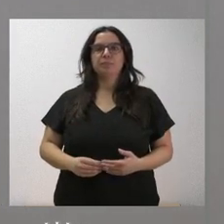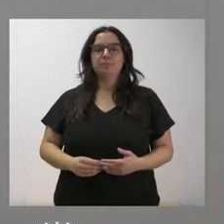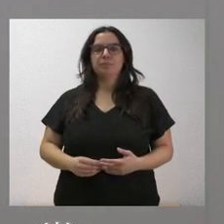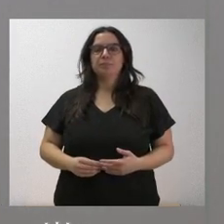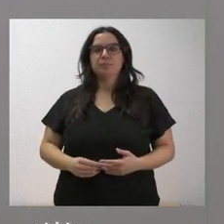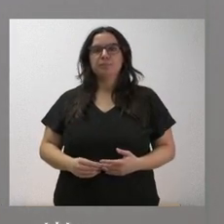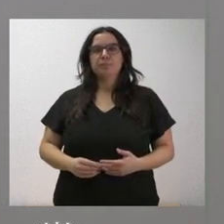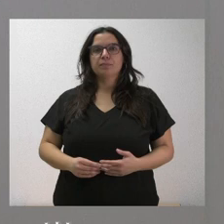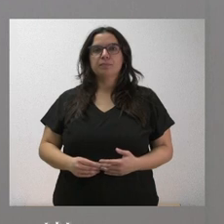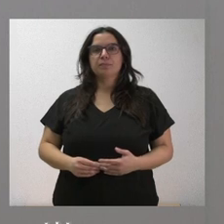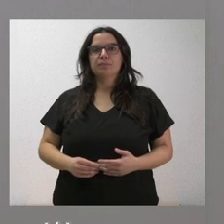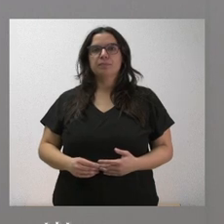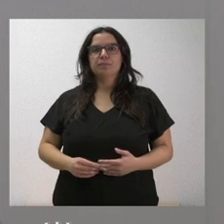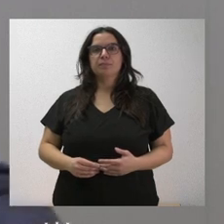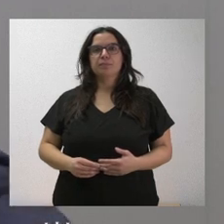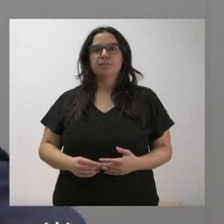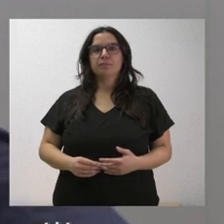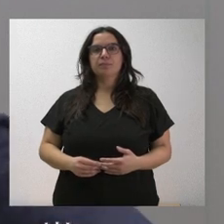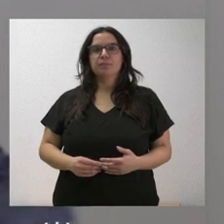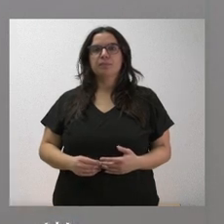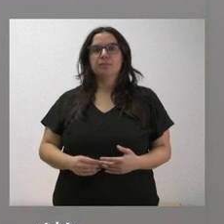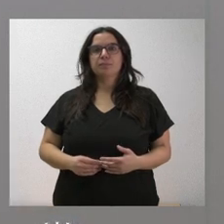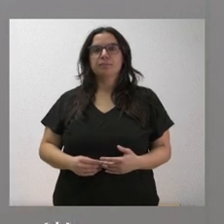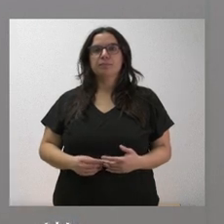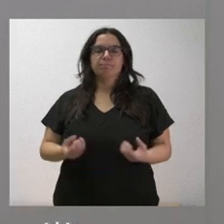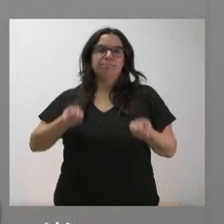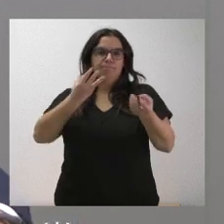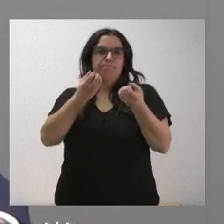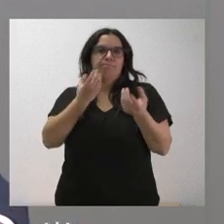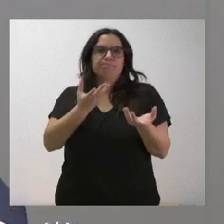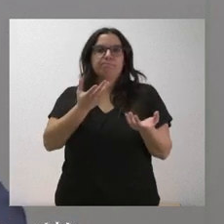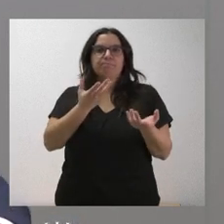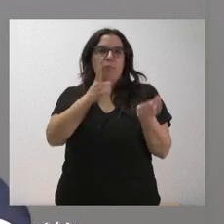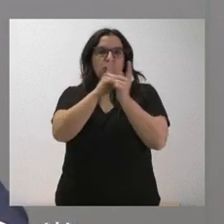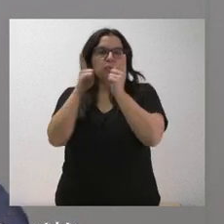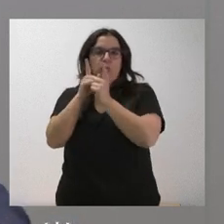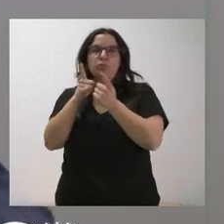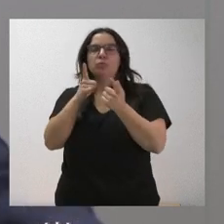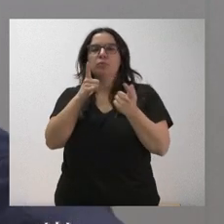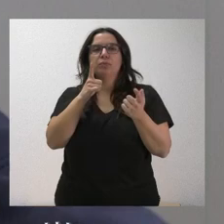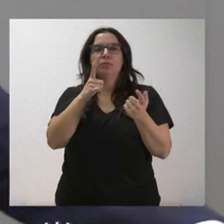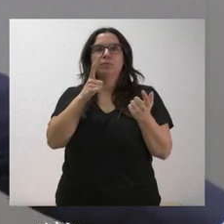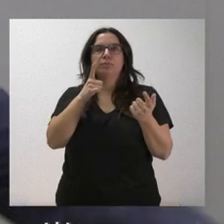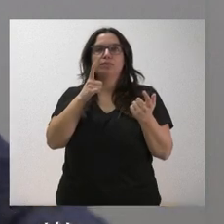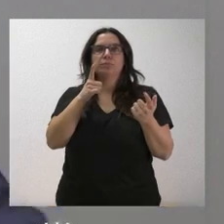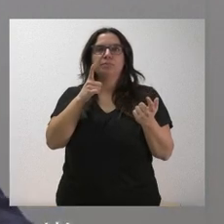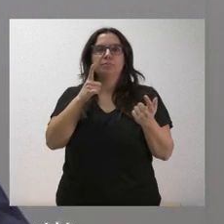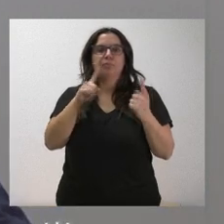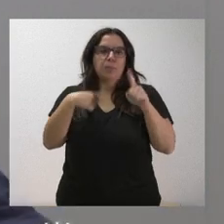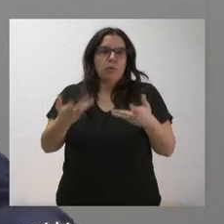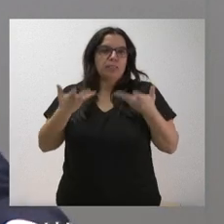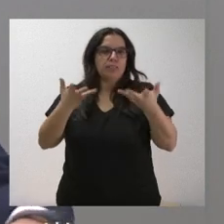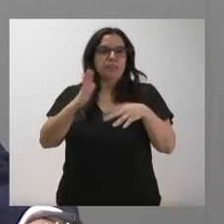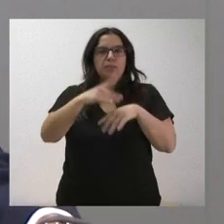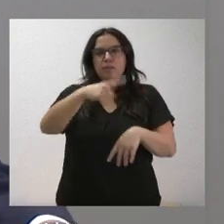gobierno y paso a comentarla si quiera brevemente antes de estar a su disposición para